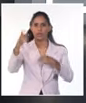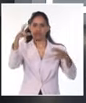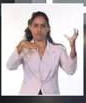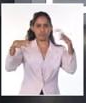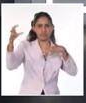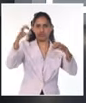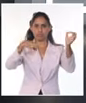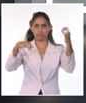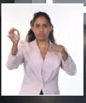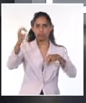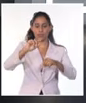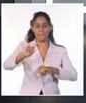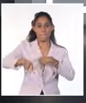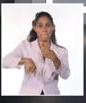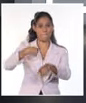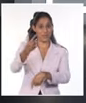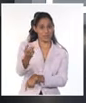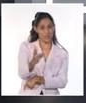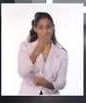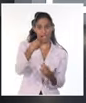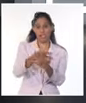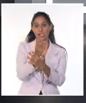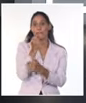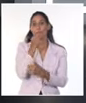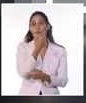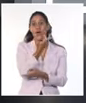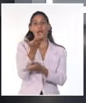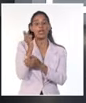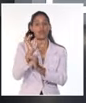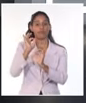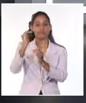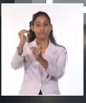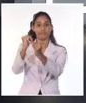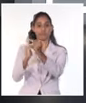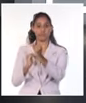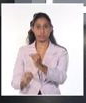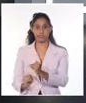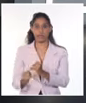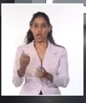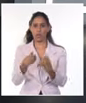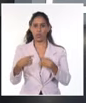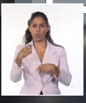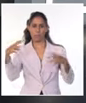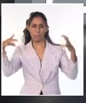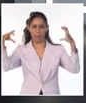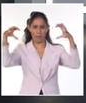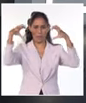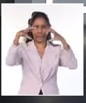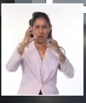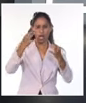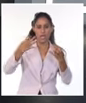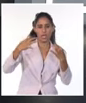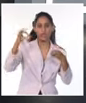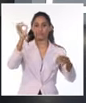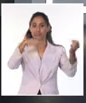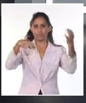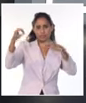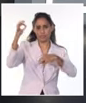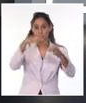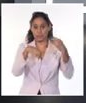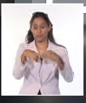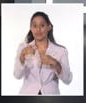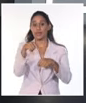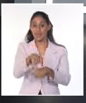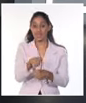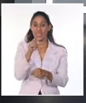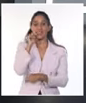próximos tres días se puede apreciar cómo se mantienen los nublados con chubascos y lluvias influyendo desde eh este fin de